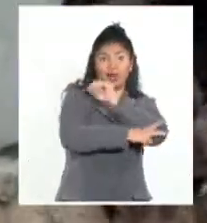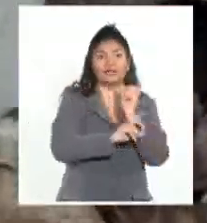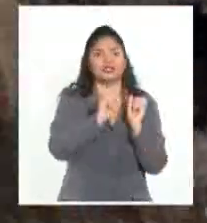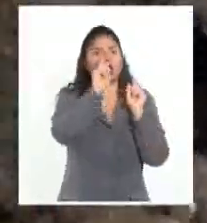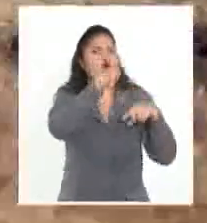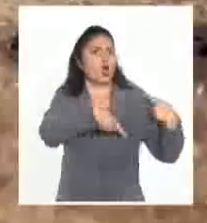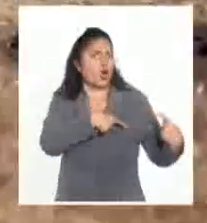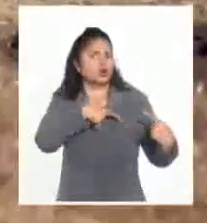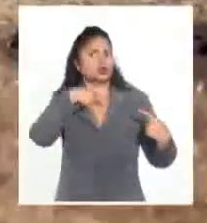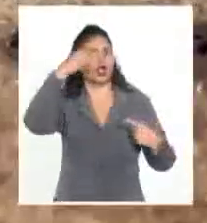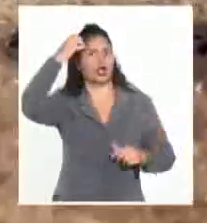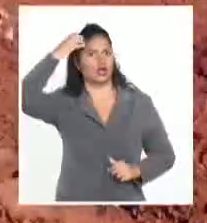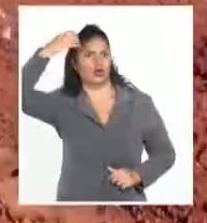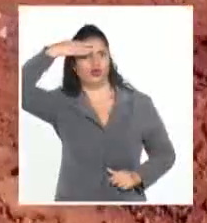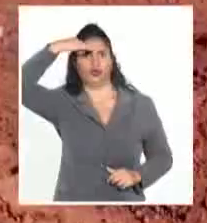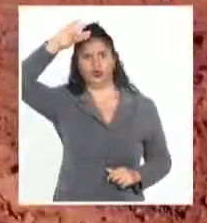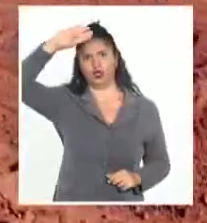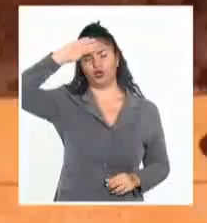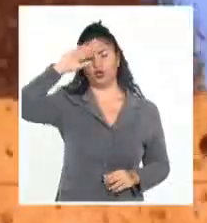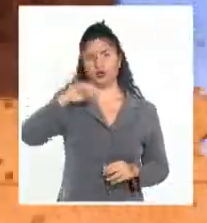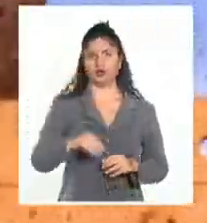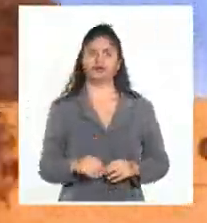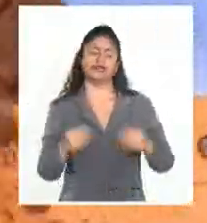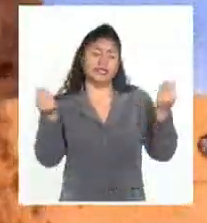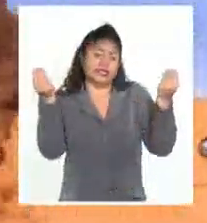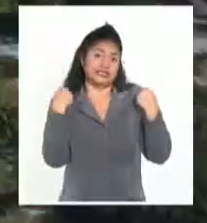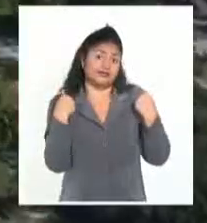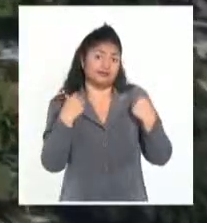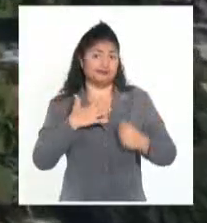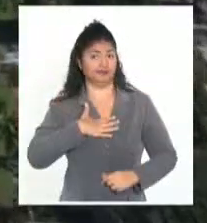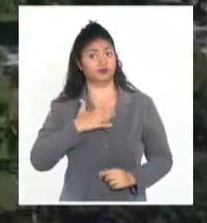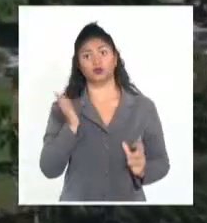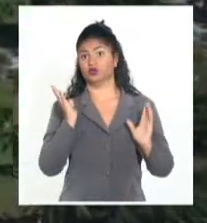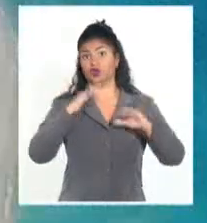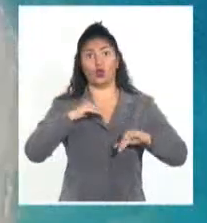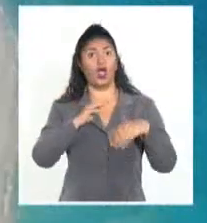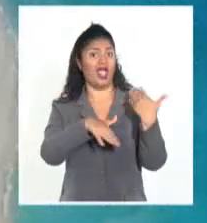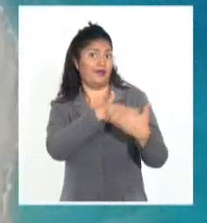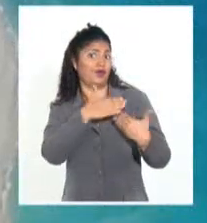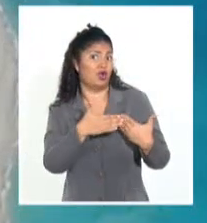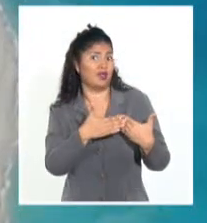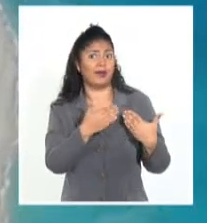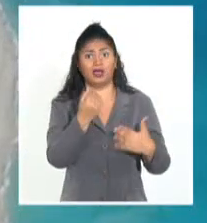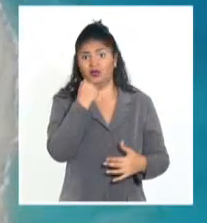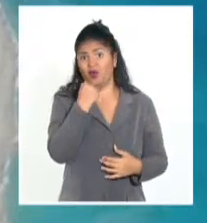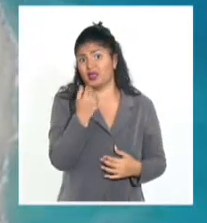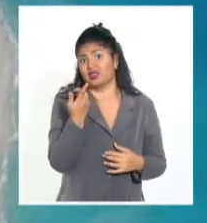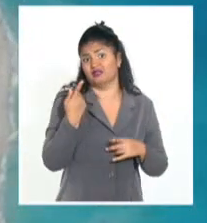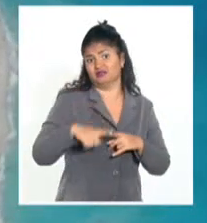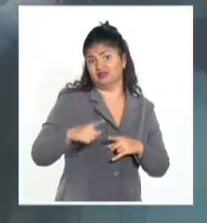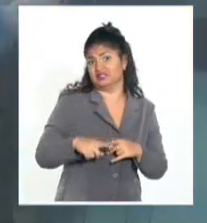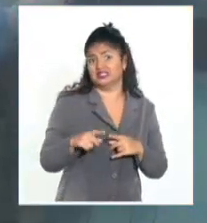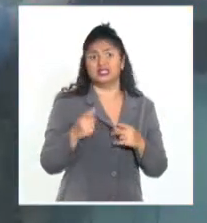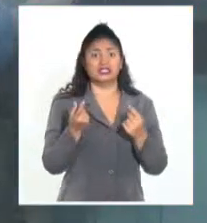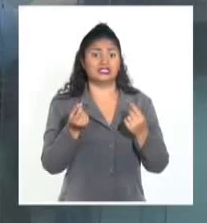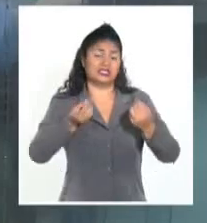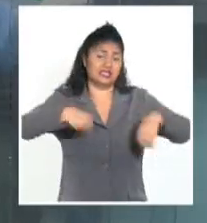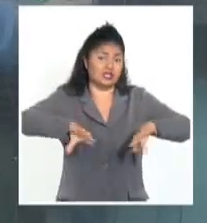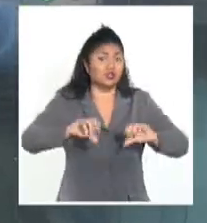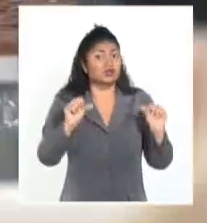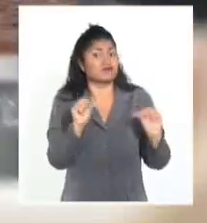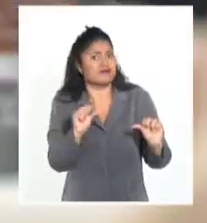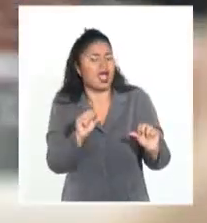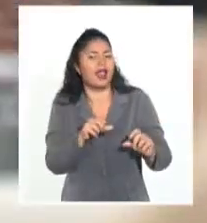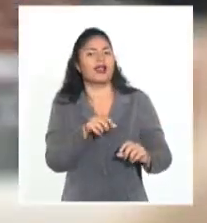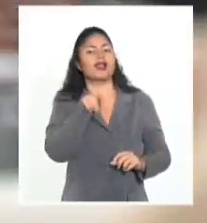reclamos por situaciones creadas por la propia maquinaria desestabilizadora, decenas de directas en redes sociales de connotados mercenarios